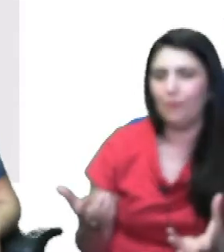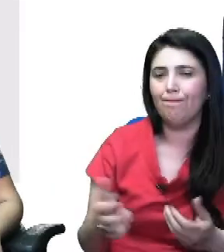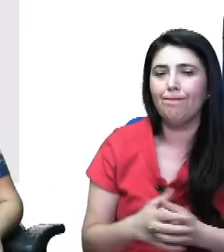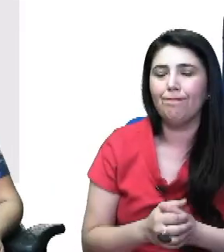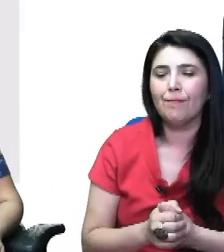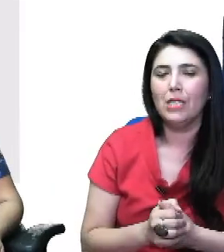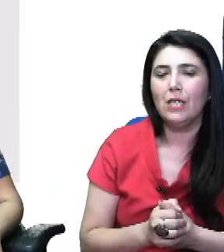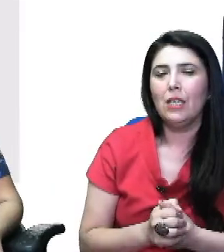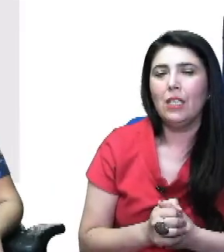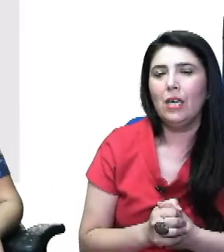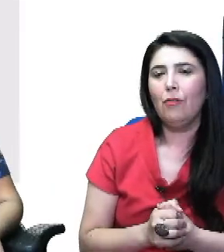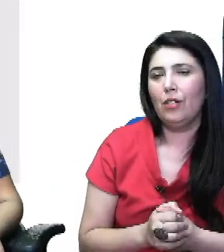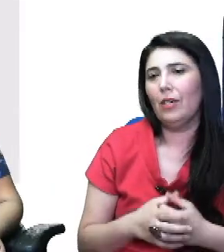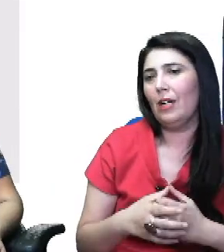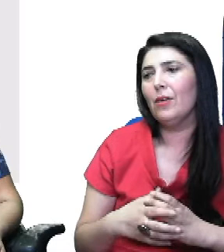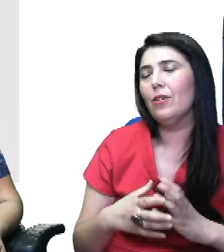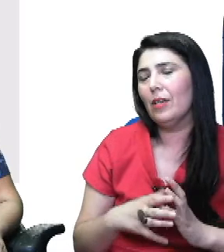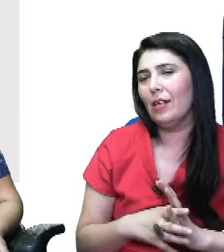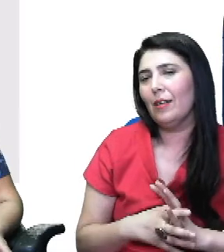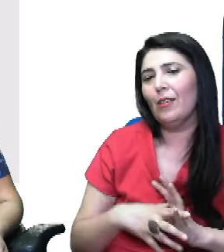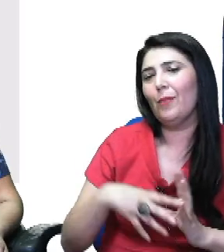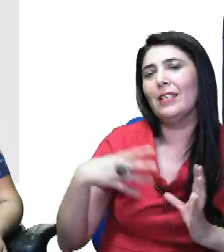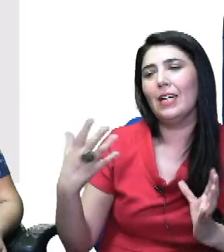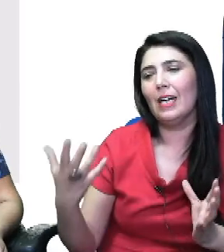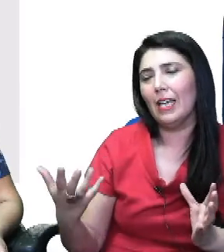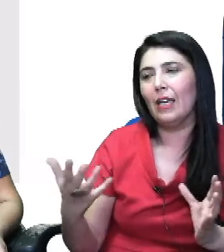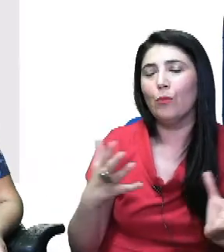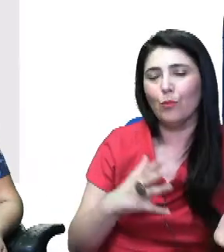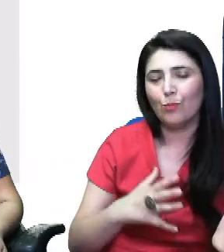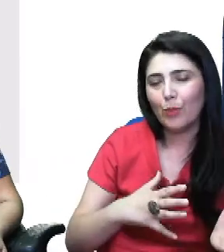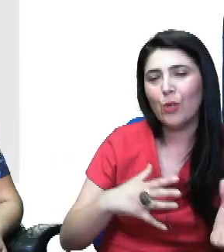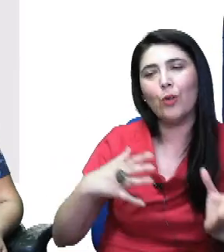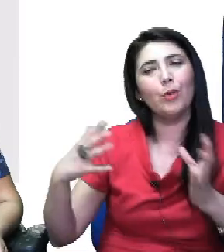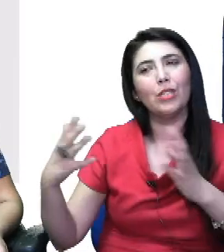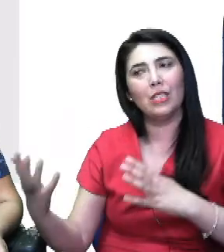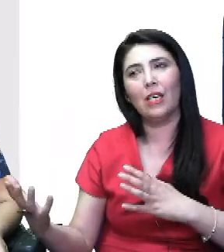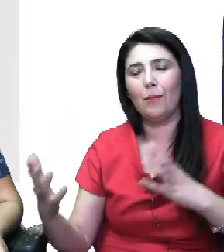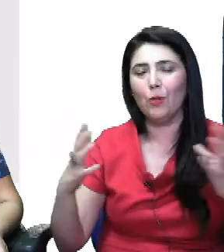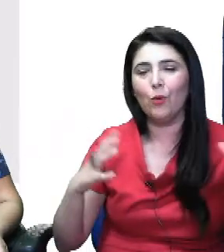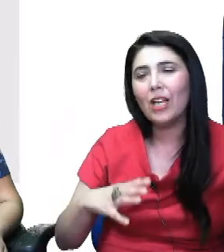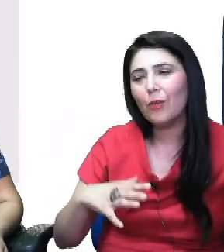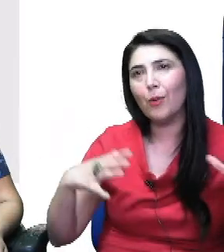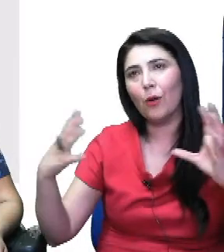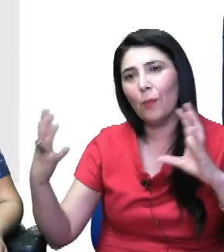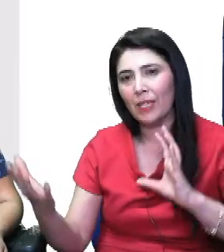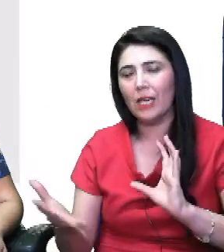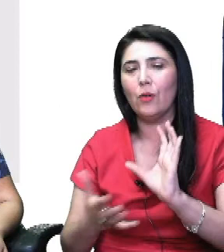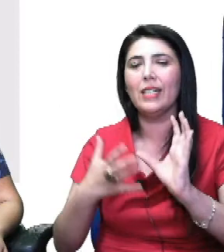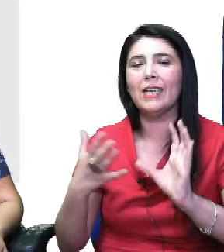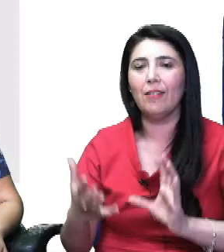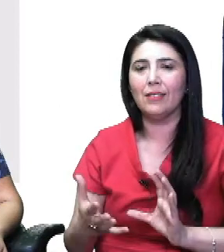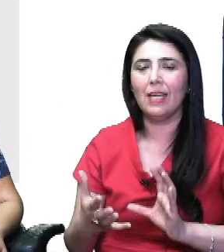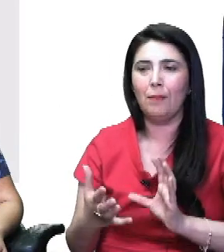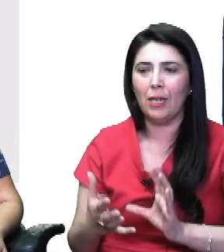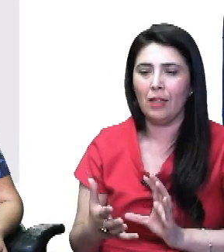comunitario. Y bueno, al menos se plantea acá que es un periodo importante, al menos de un año, de poder acompañarnos en